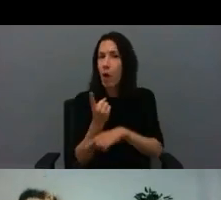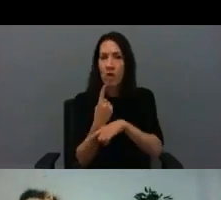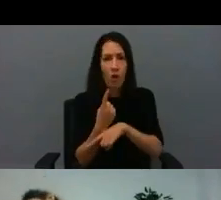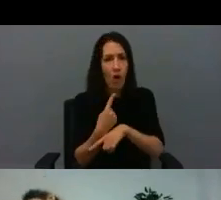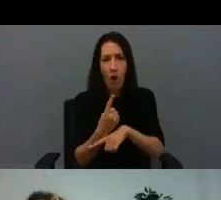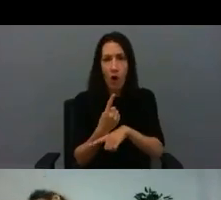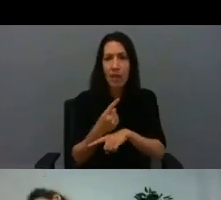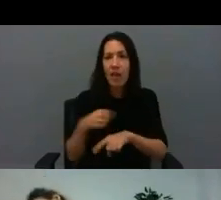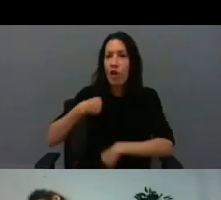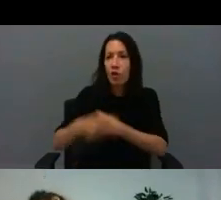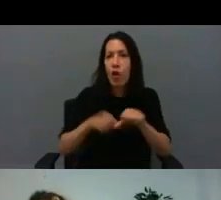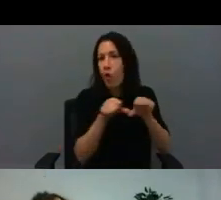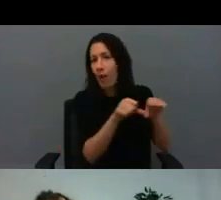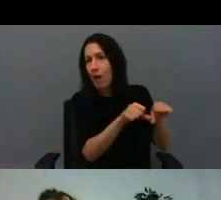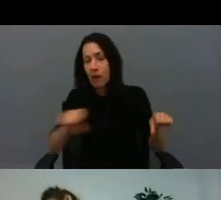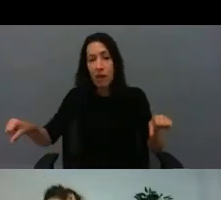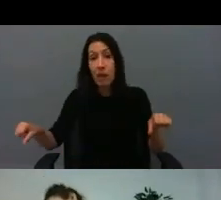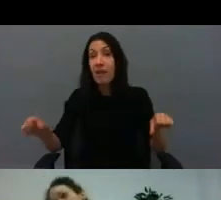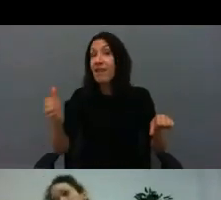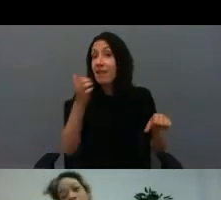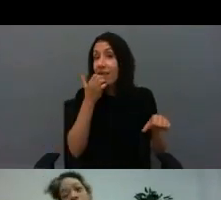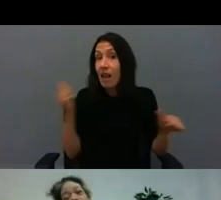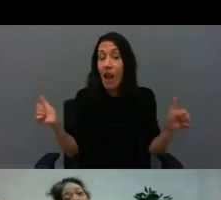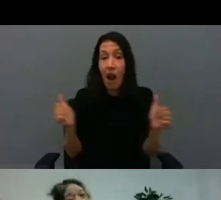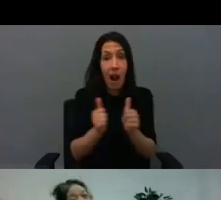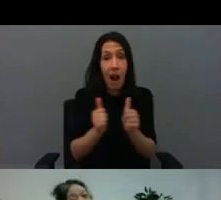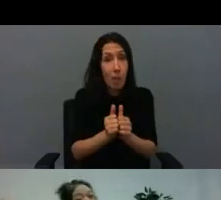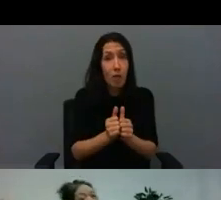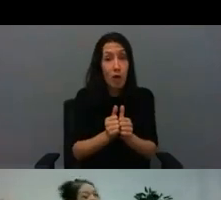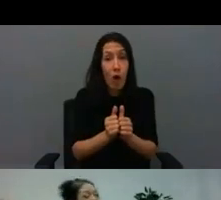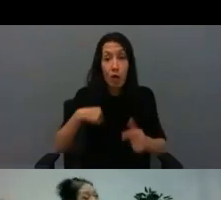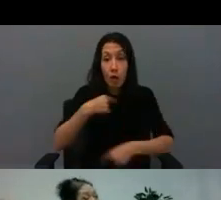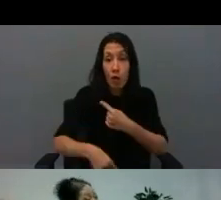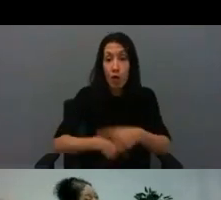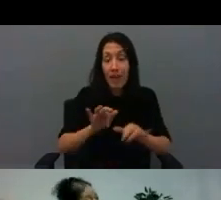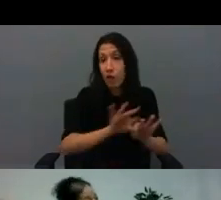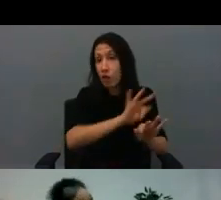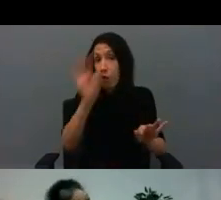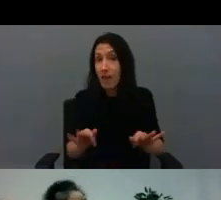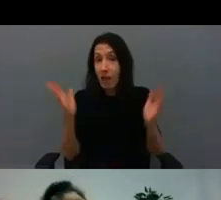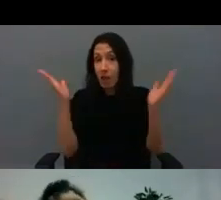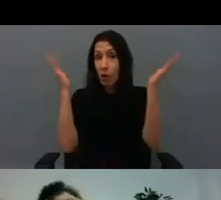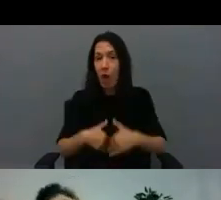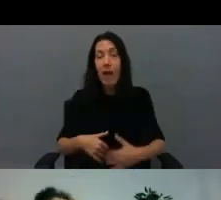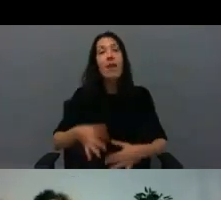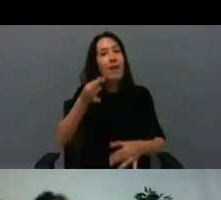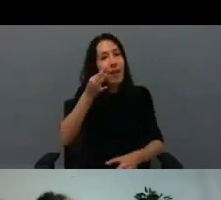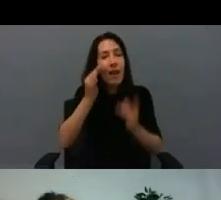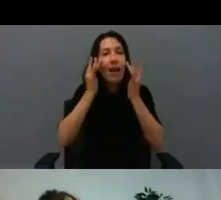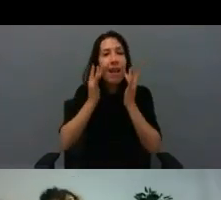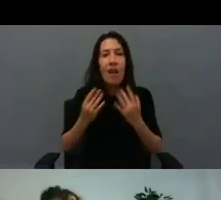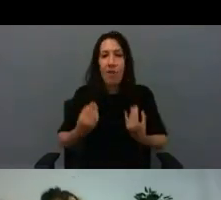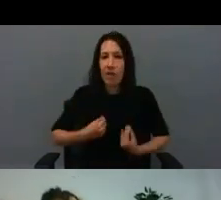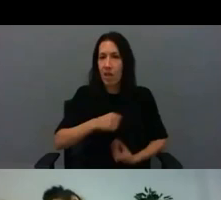no, no es una verdadera vida independiente. Y soy una forofa